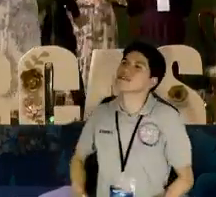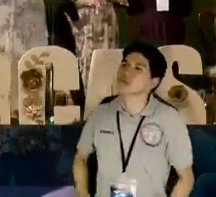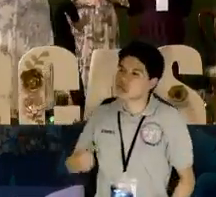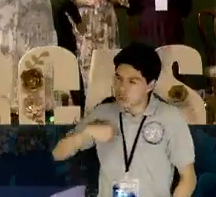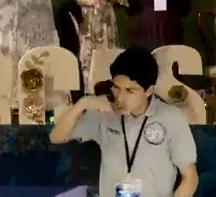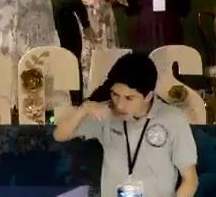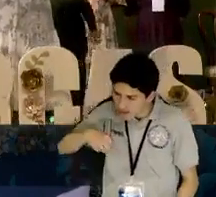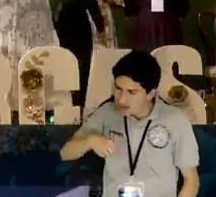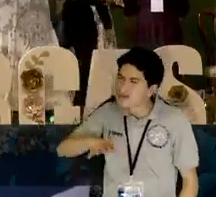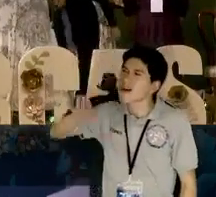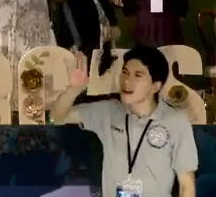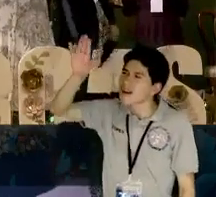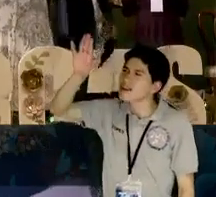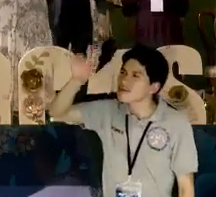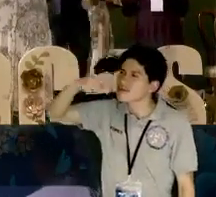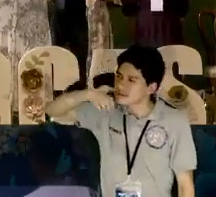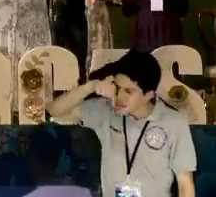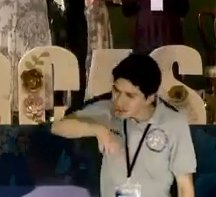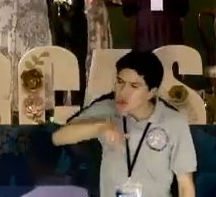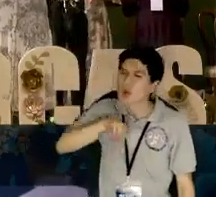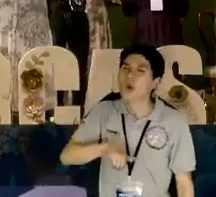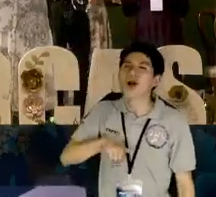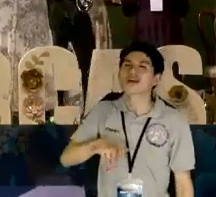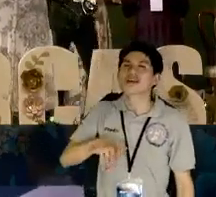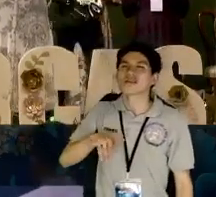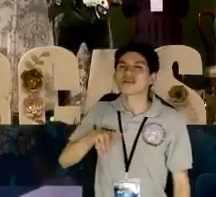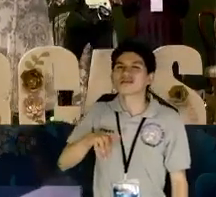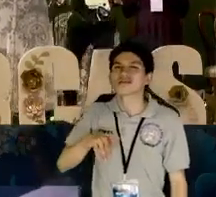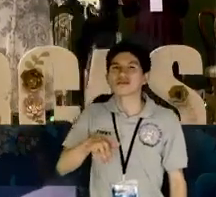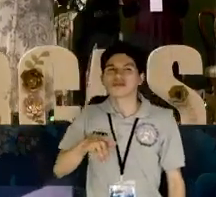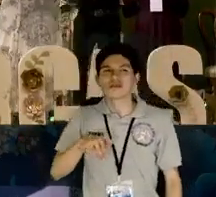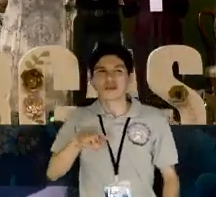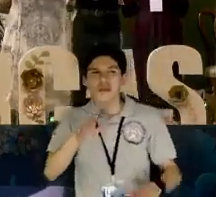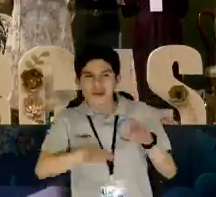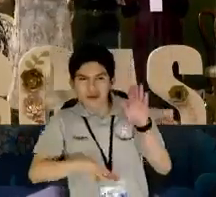aquí estoy, Señor. Muchas veces me he querido separar y